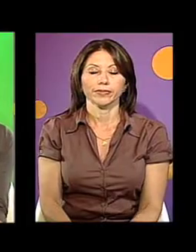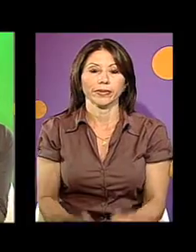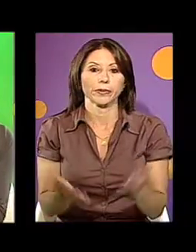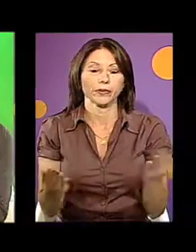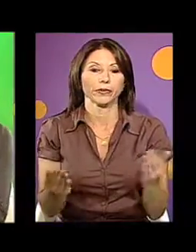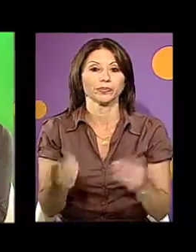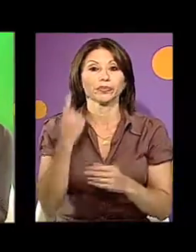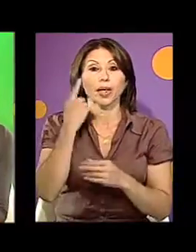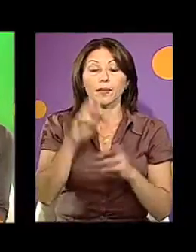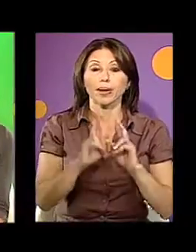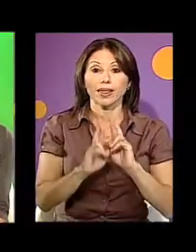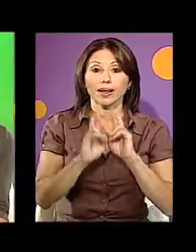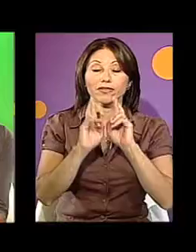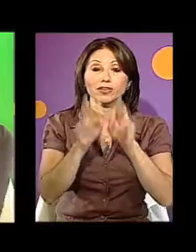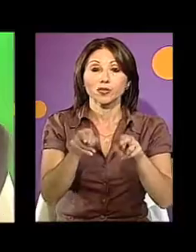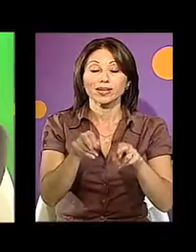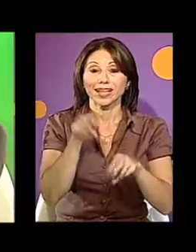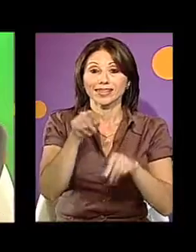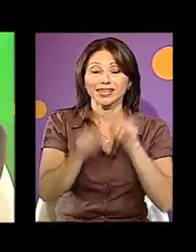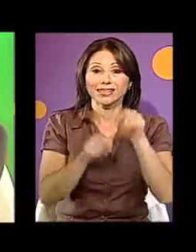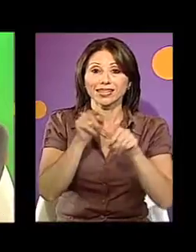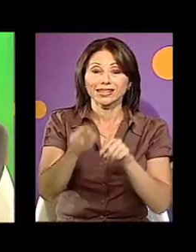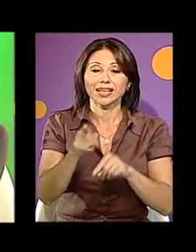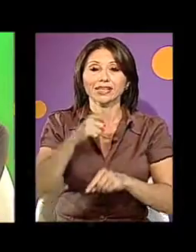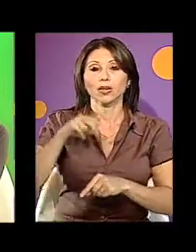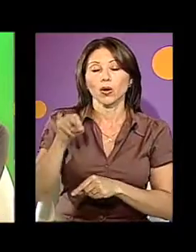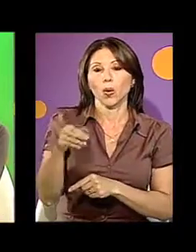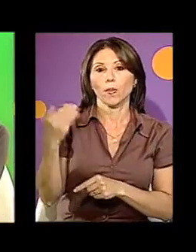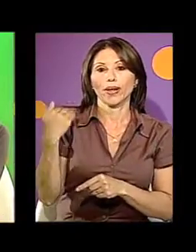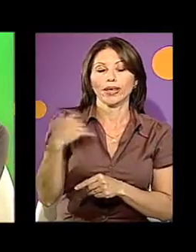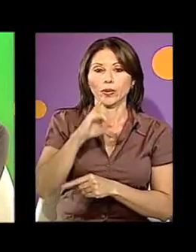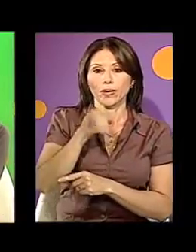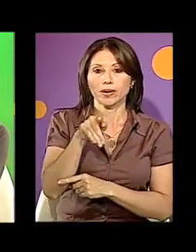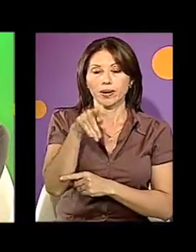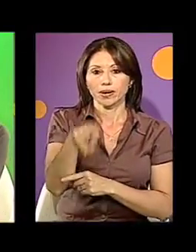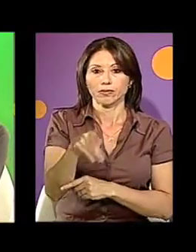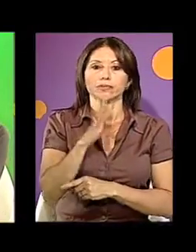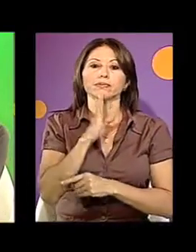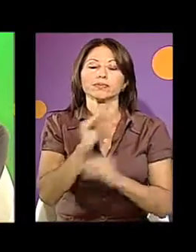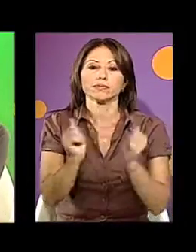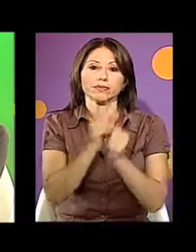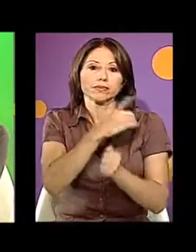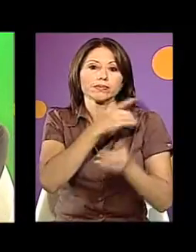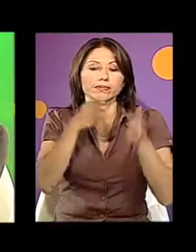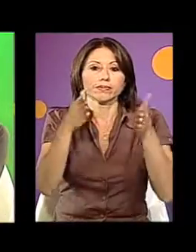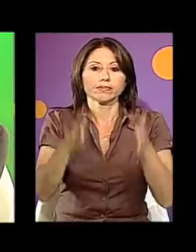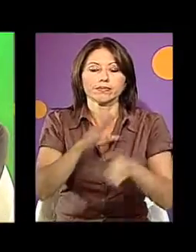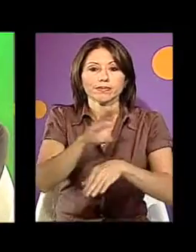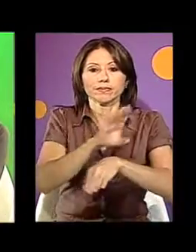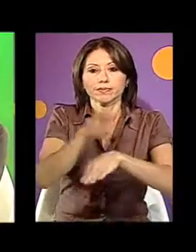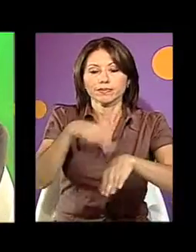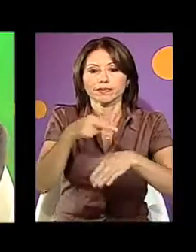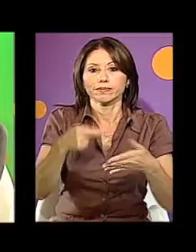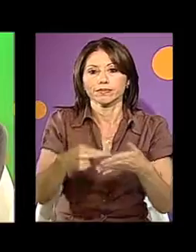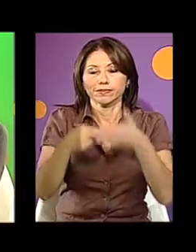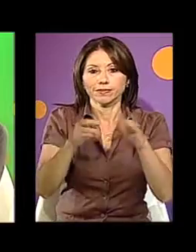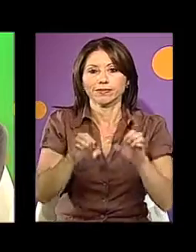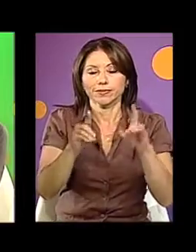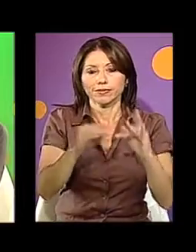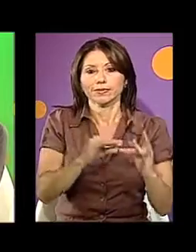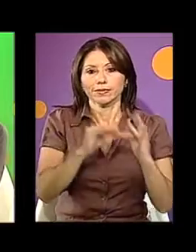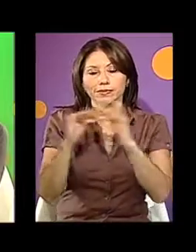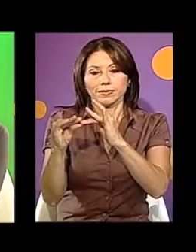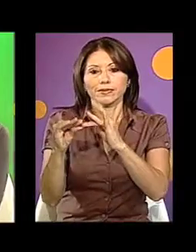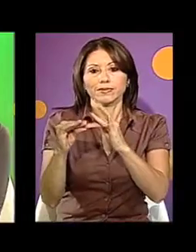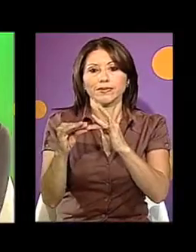Y bueno, para dar respuesta a estas críticas, nuestro compañero Javier Paniagua conversa con la directora del Consejo Nacional de Rehabilitación y